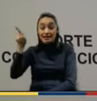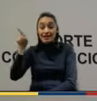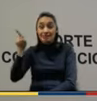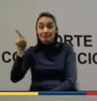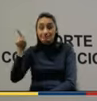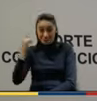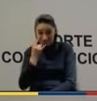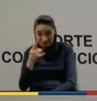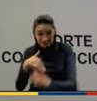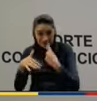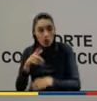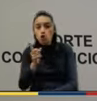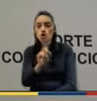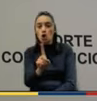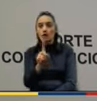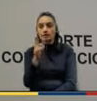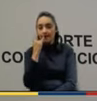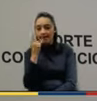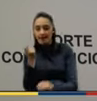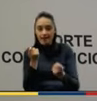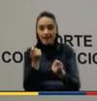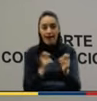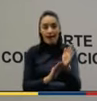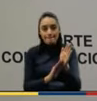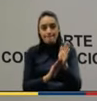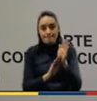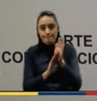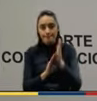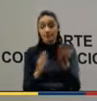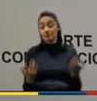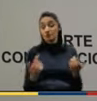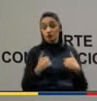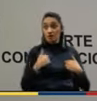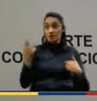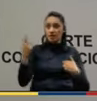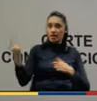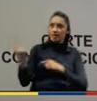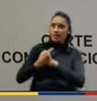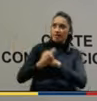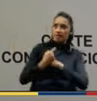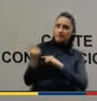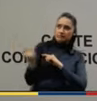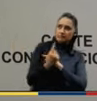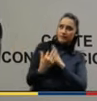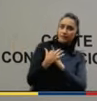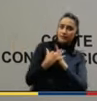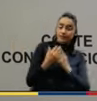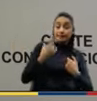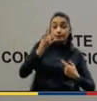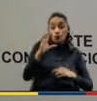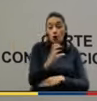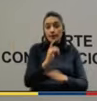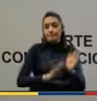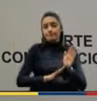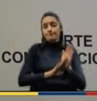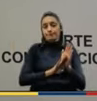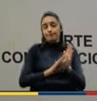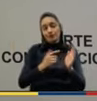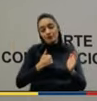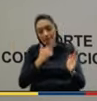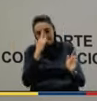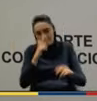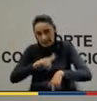medio ambiente, sino en bloquear el desarrollo de Colombia. Por eso, señores magistrados, y ateniéndome al tiempo, siendo muy respetuoso de ello y agradeciéndoles, es